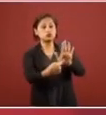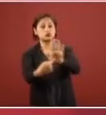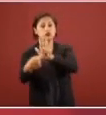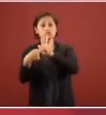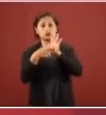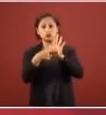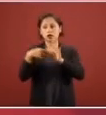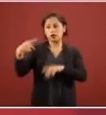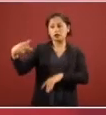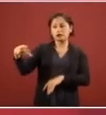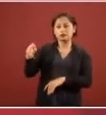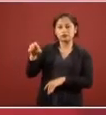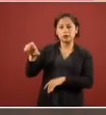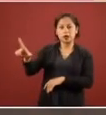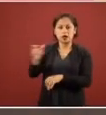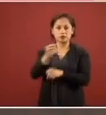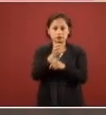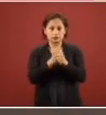investigación,